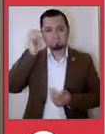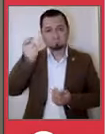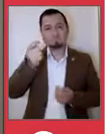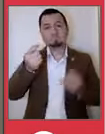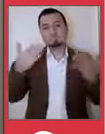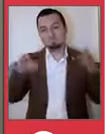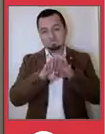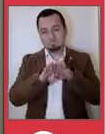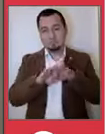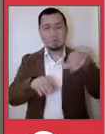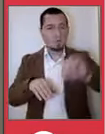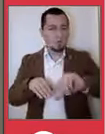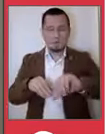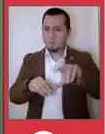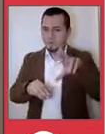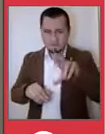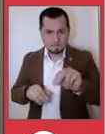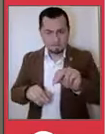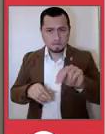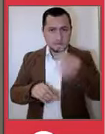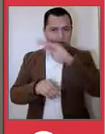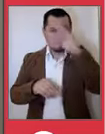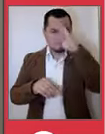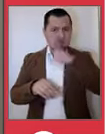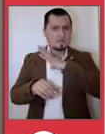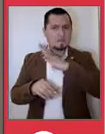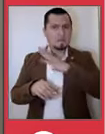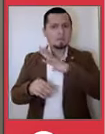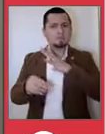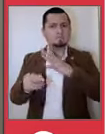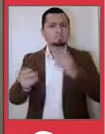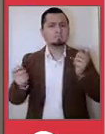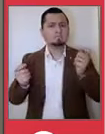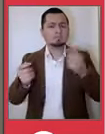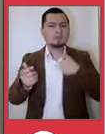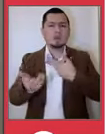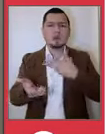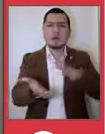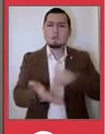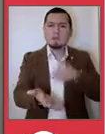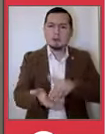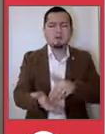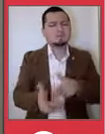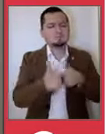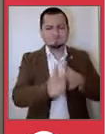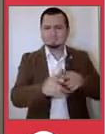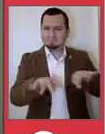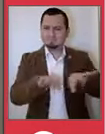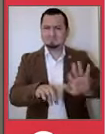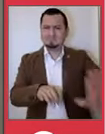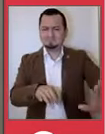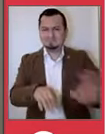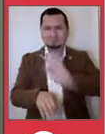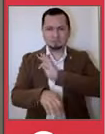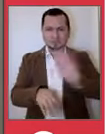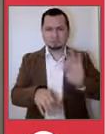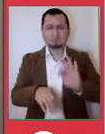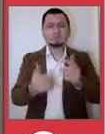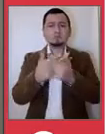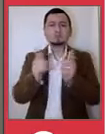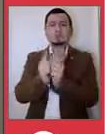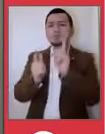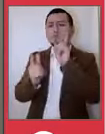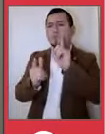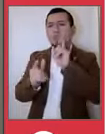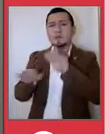circunstancia hoy la gente que tiene el señor que tiene una papelería podrá trabajar la el grupo de mujeres